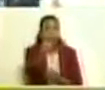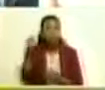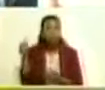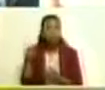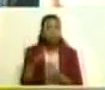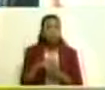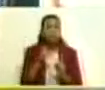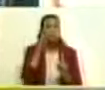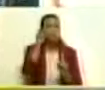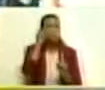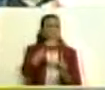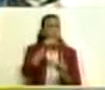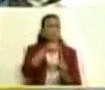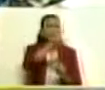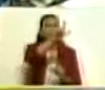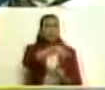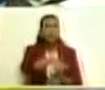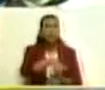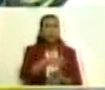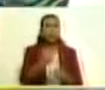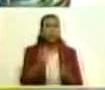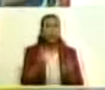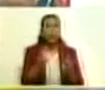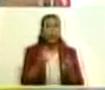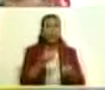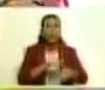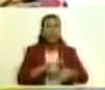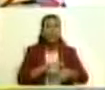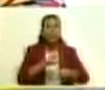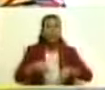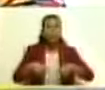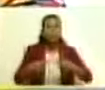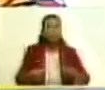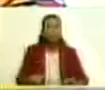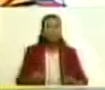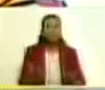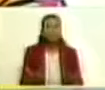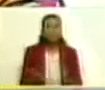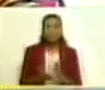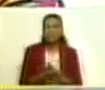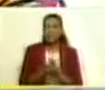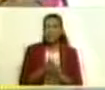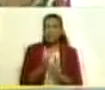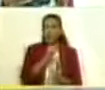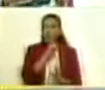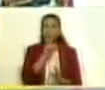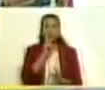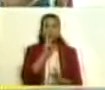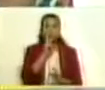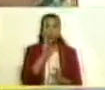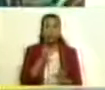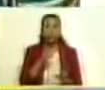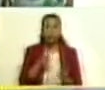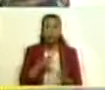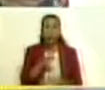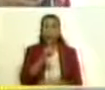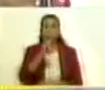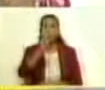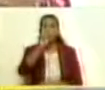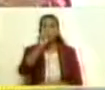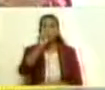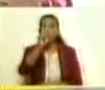de avanzar en una nueva etapa que voy a llamar la Ruta